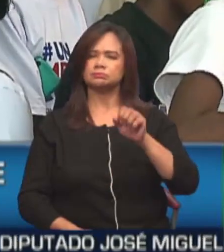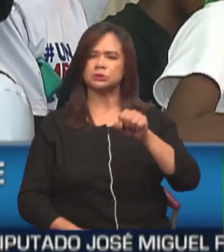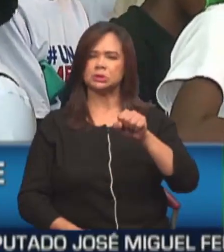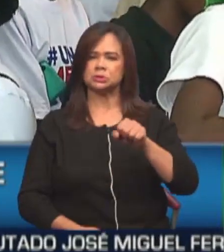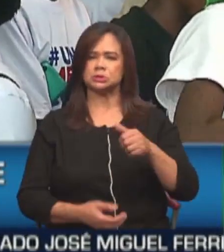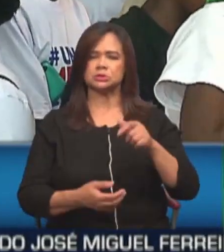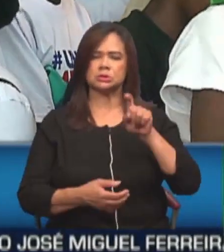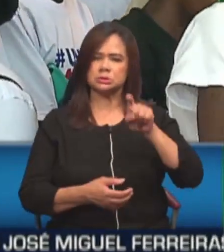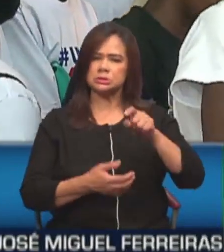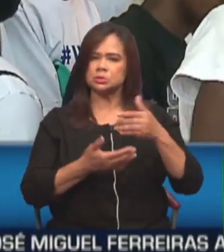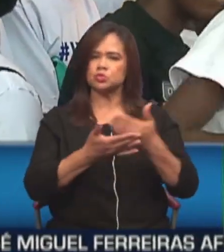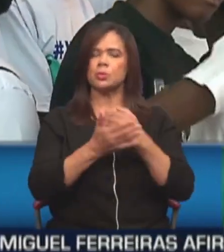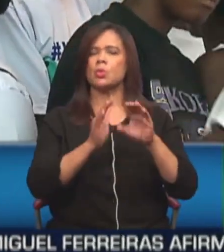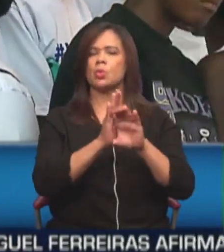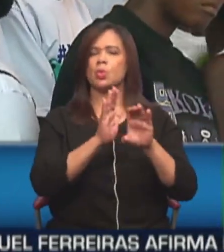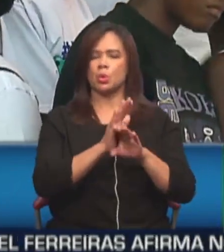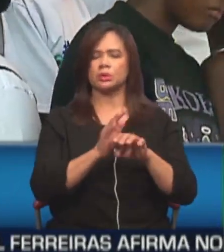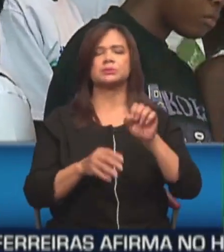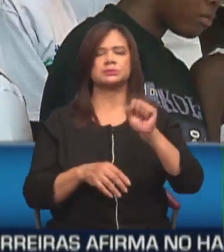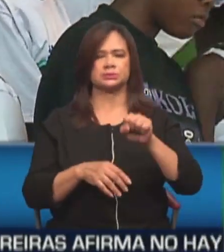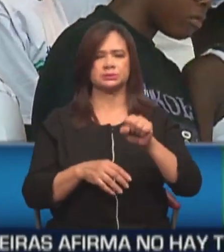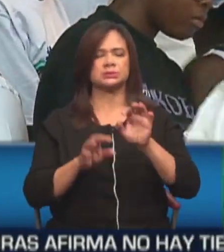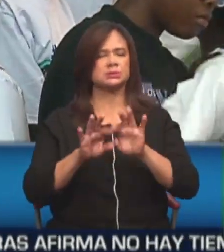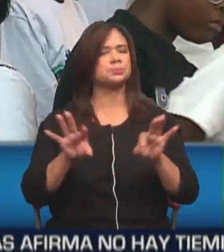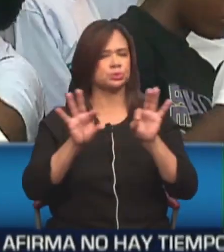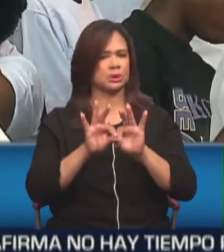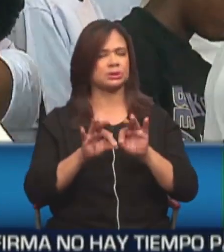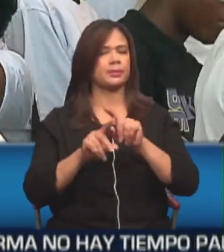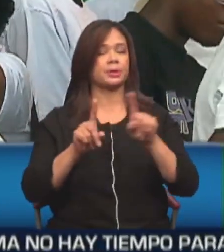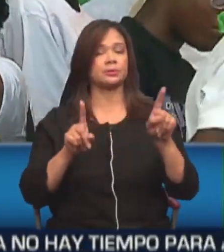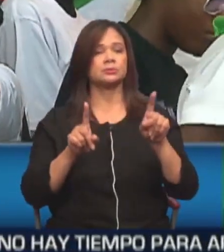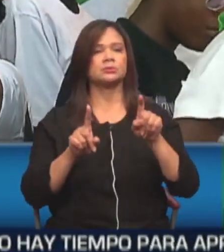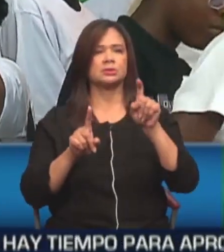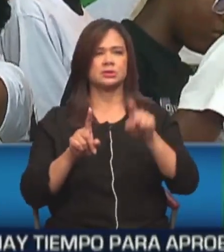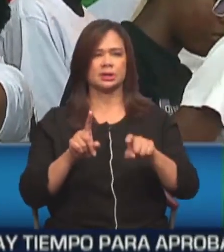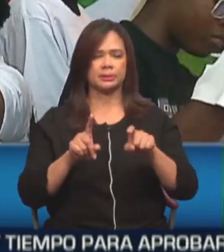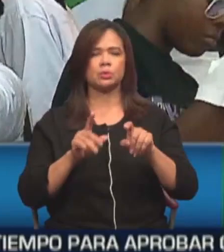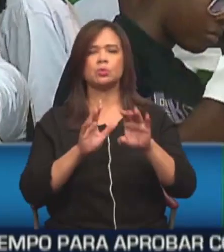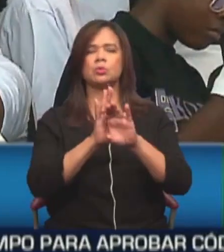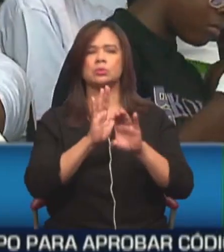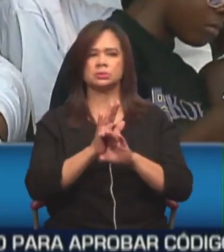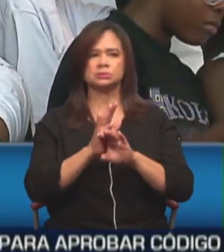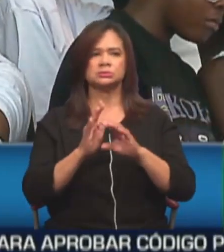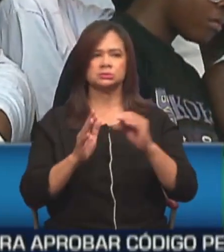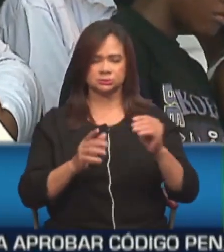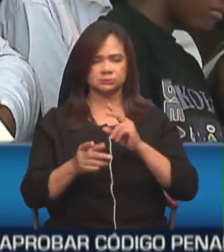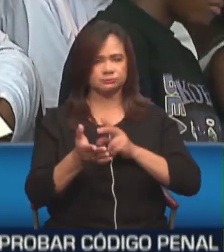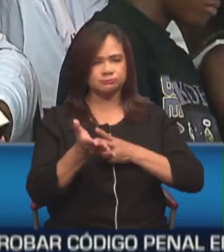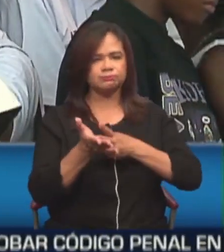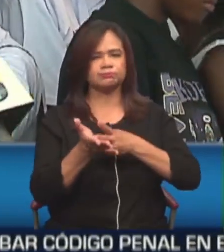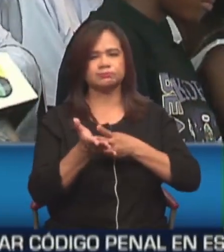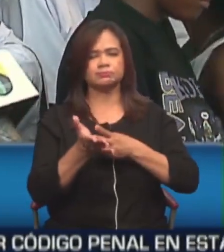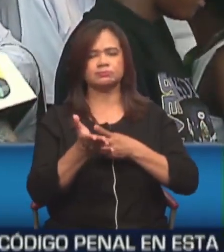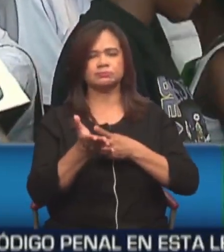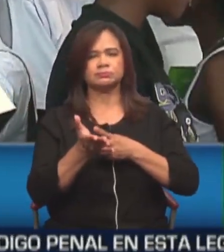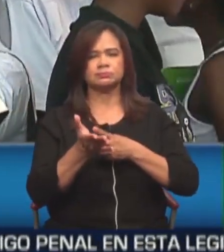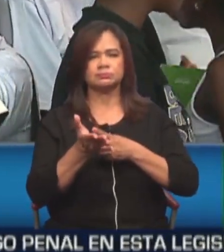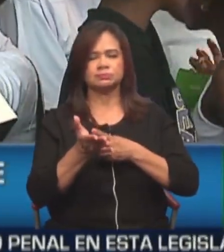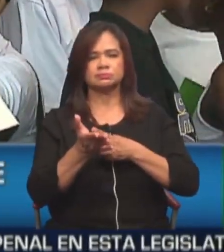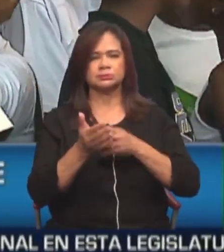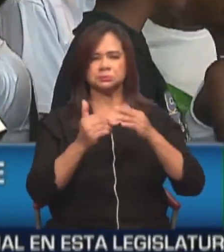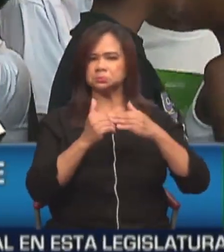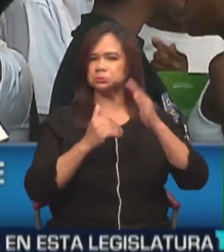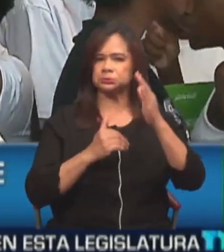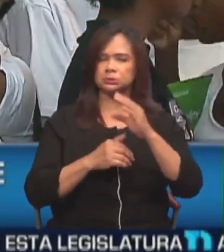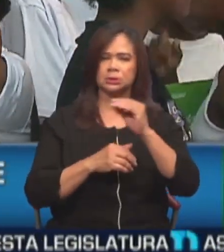nuevo código, eso no lo discute nadie, pero tiene que ser un código que de verdad supere el